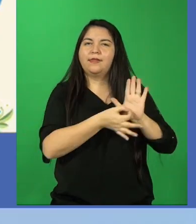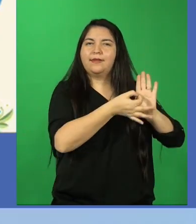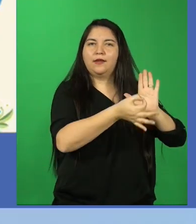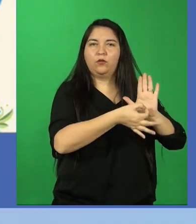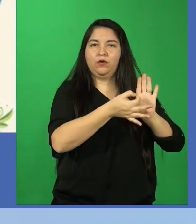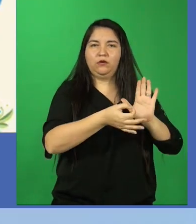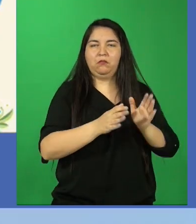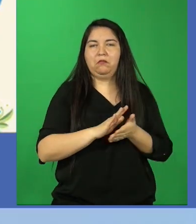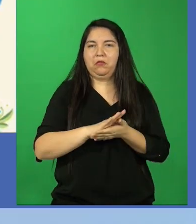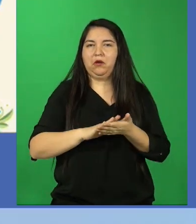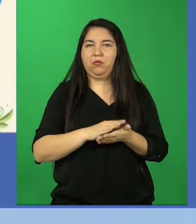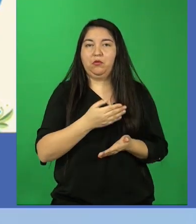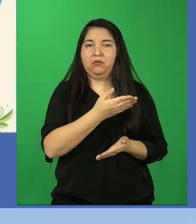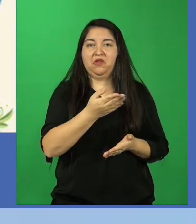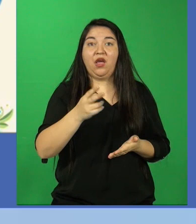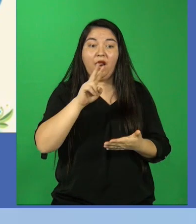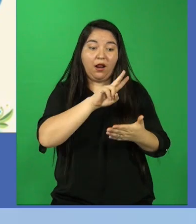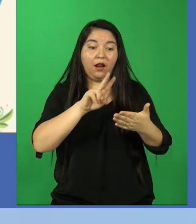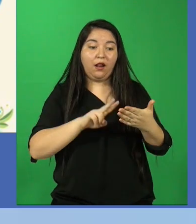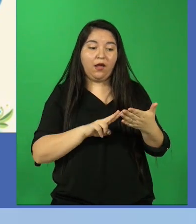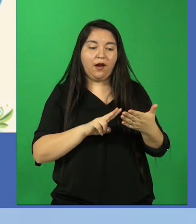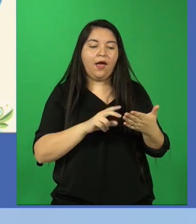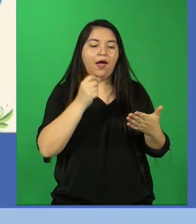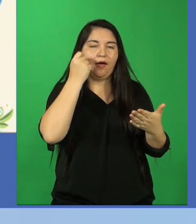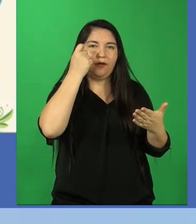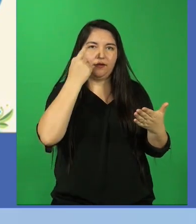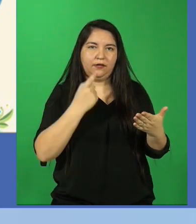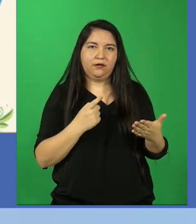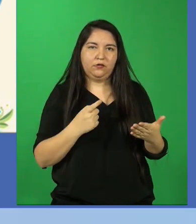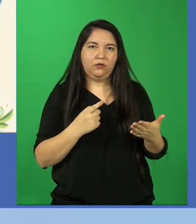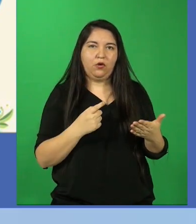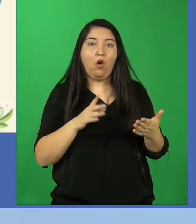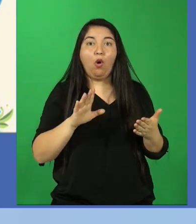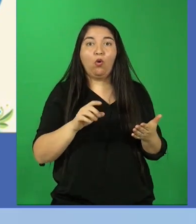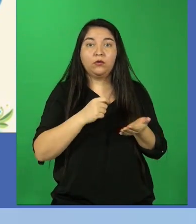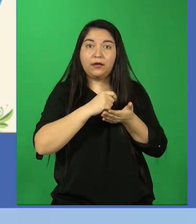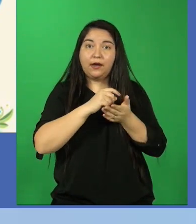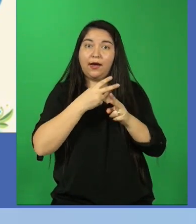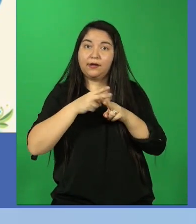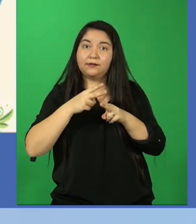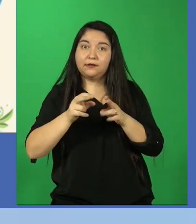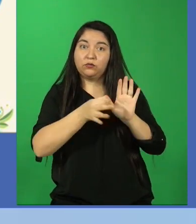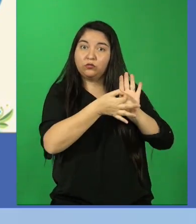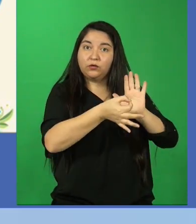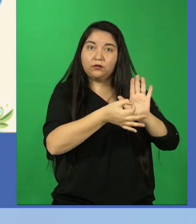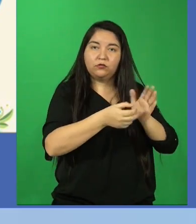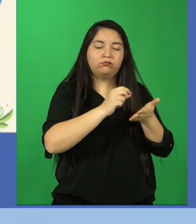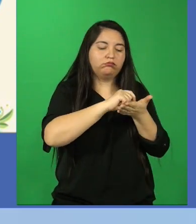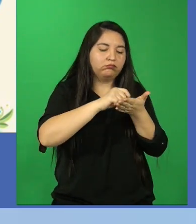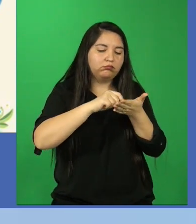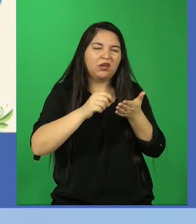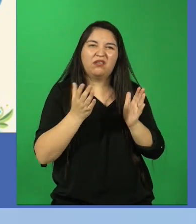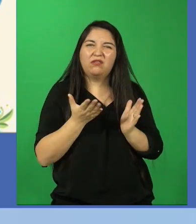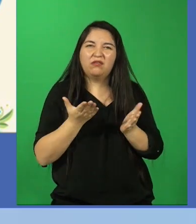o cuando lo leemos. Lo identificamos claramente.